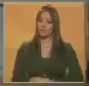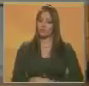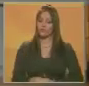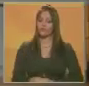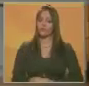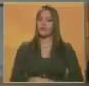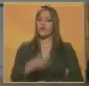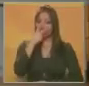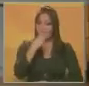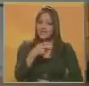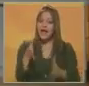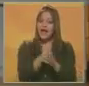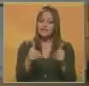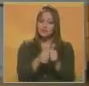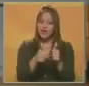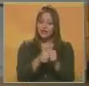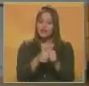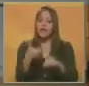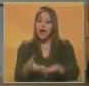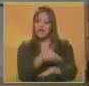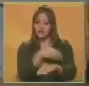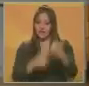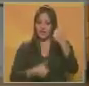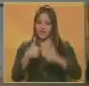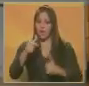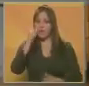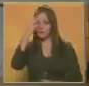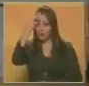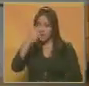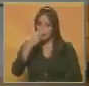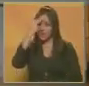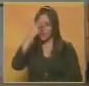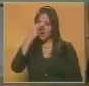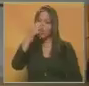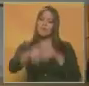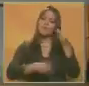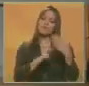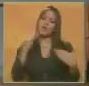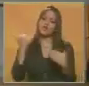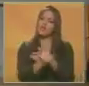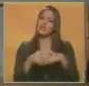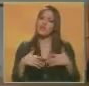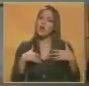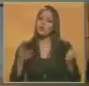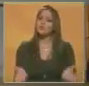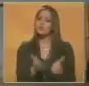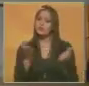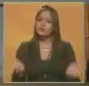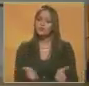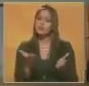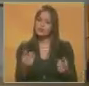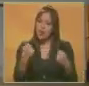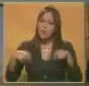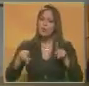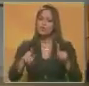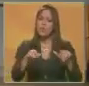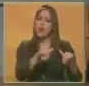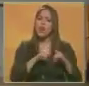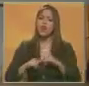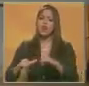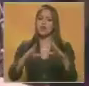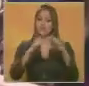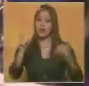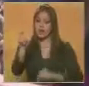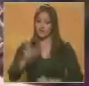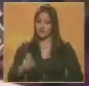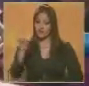Bueno, y de visita en el estado de Anzoátegui, el precandidato presidencial Enrique Capriles Radonsky aseguró que su proyecto se basa en promover oportunidades para todos los